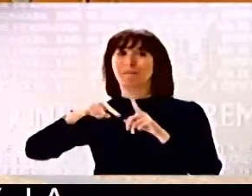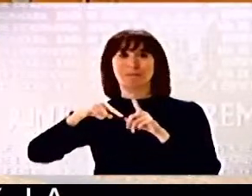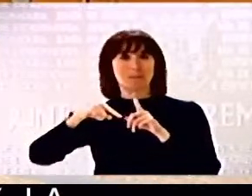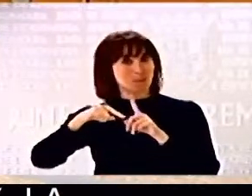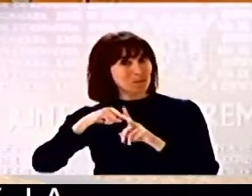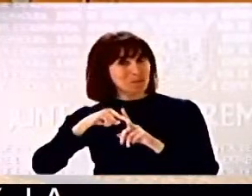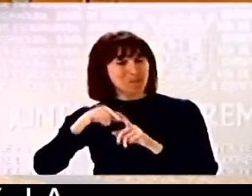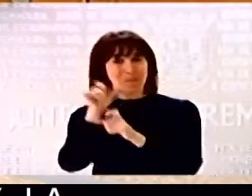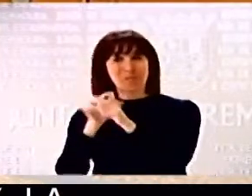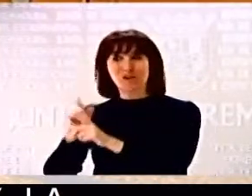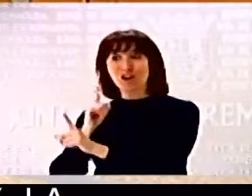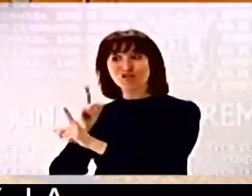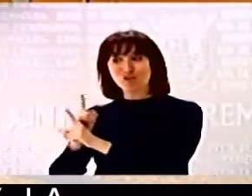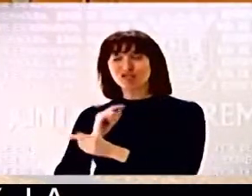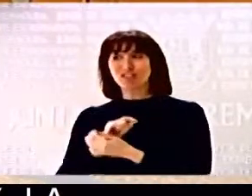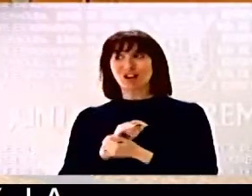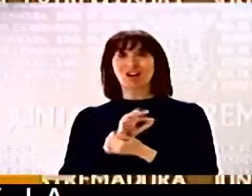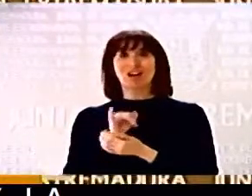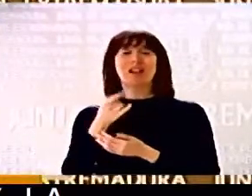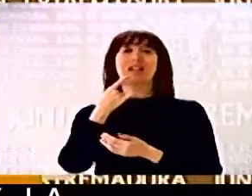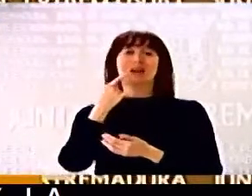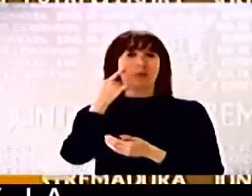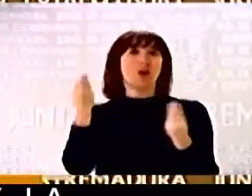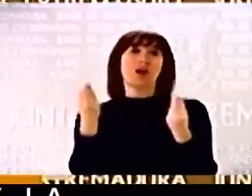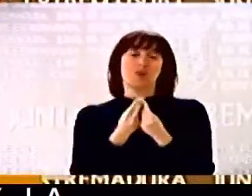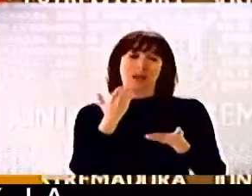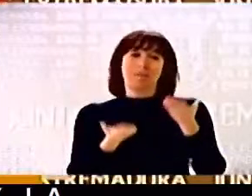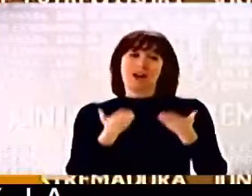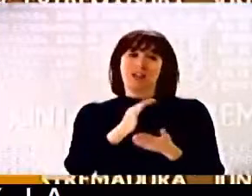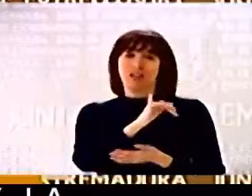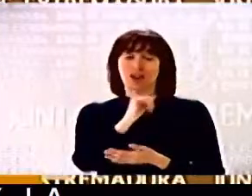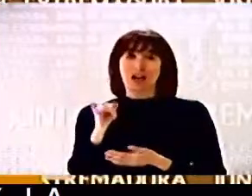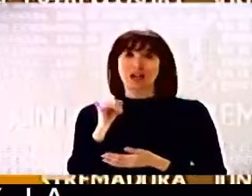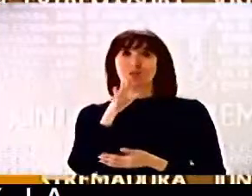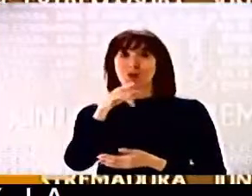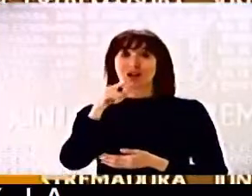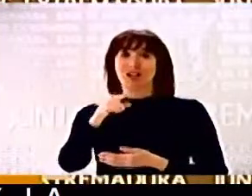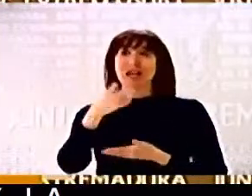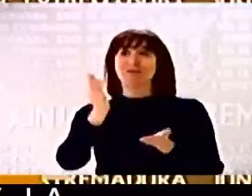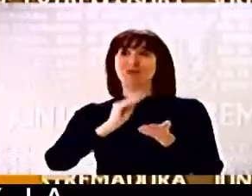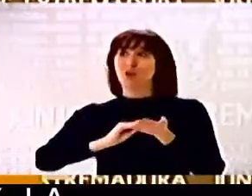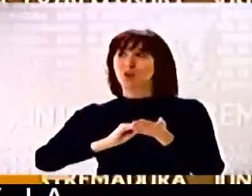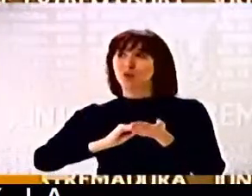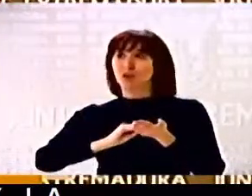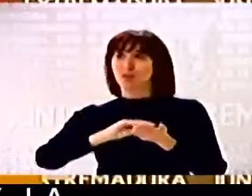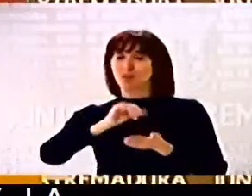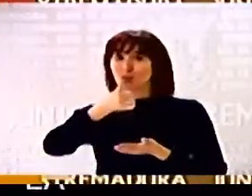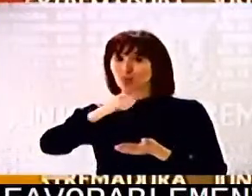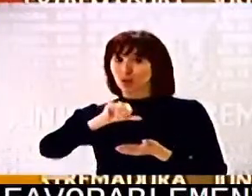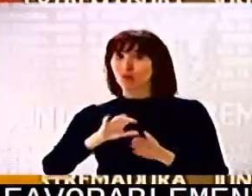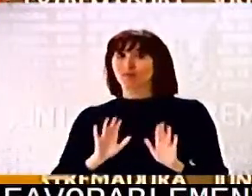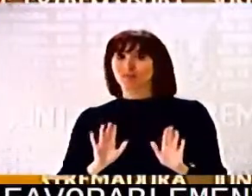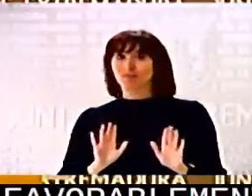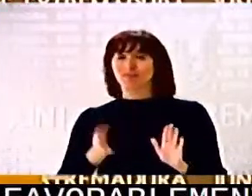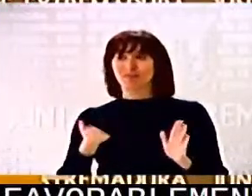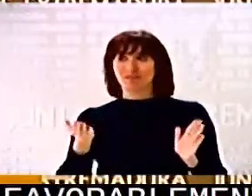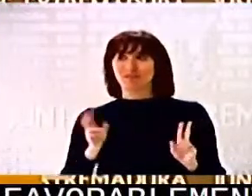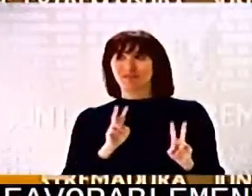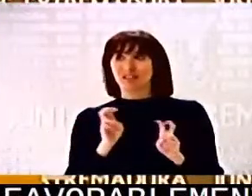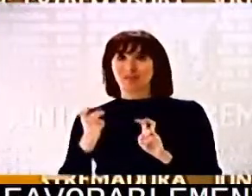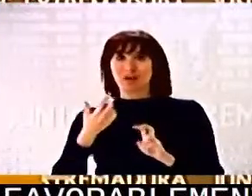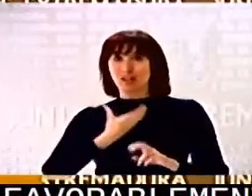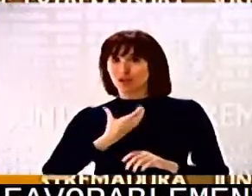¿no? Claro, la Junta tiene una valoración porque es el órgano de la Junta quien resuelve favorablemente la cuestión, no es